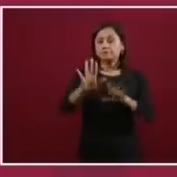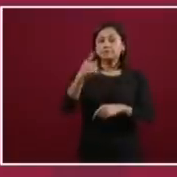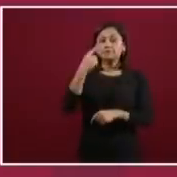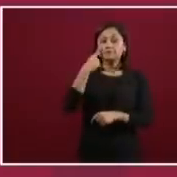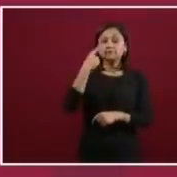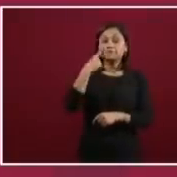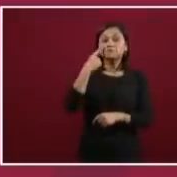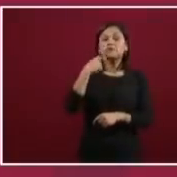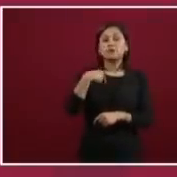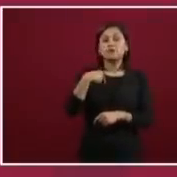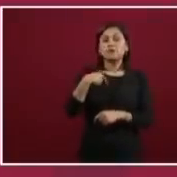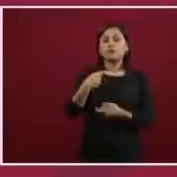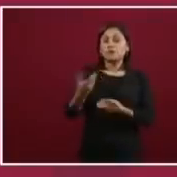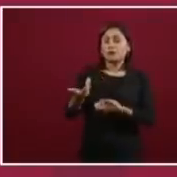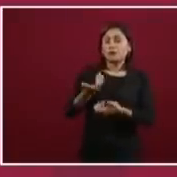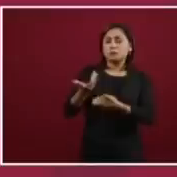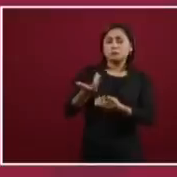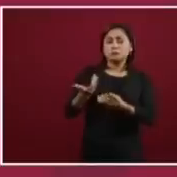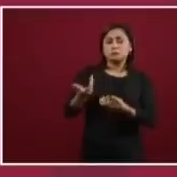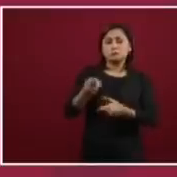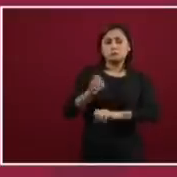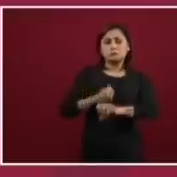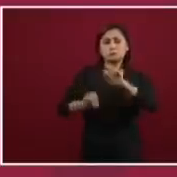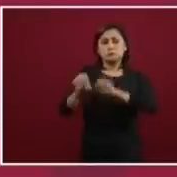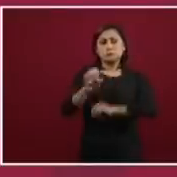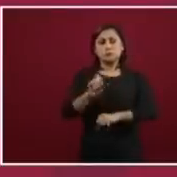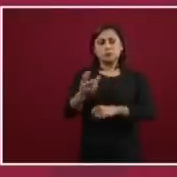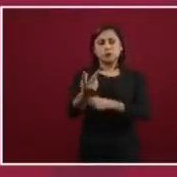empresarios de los medios